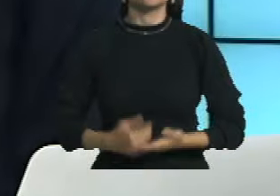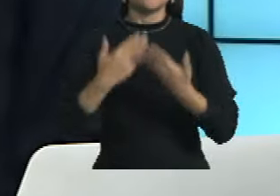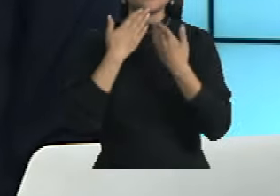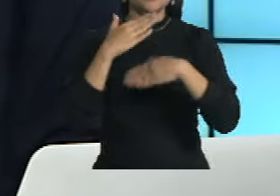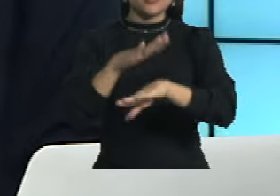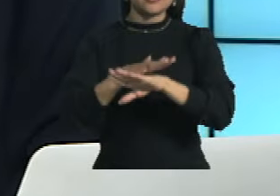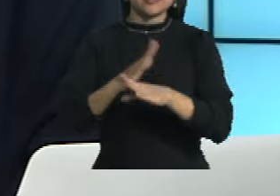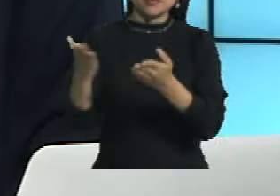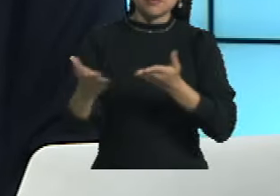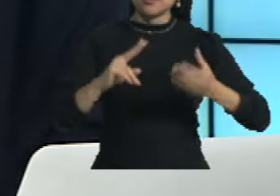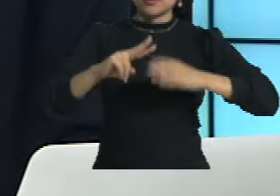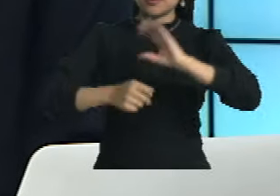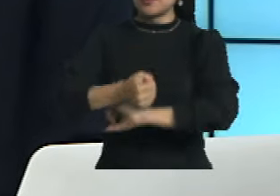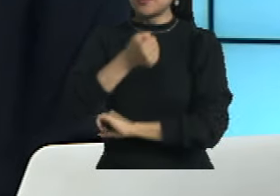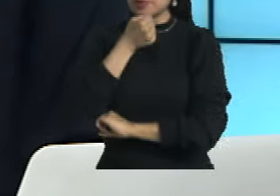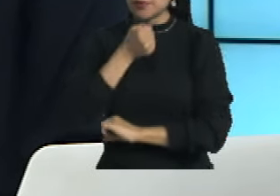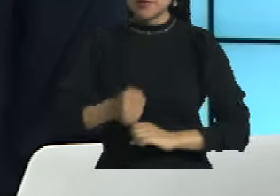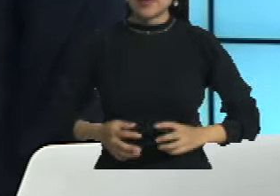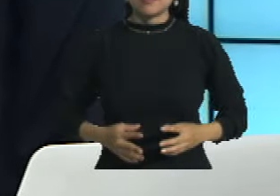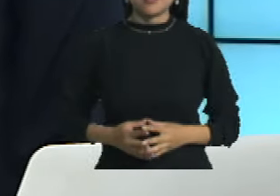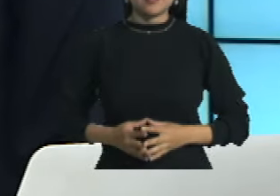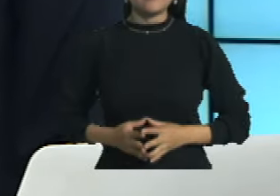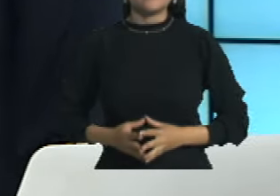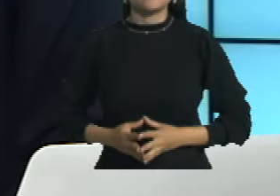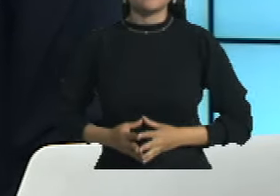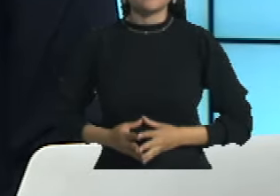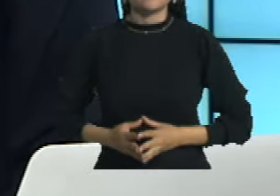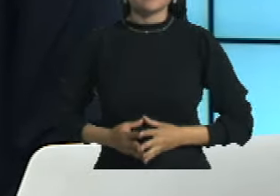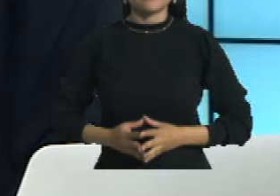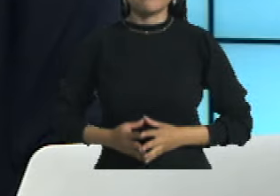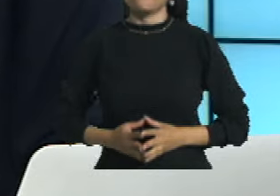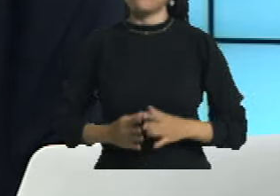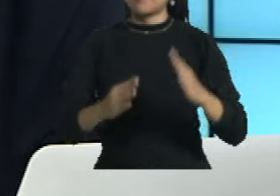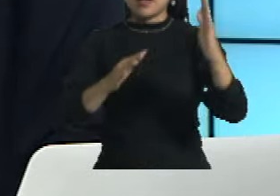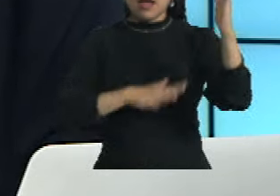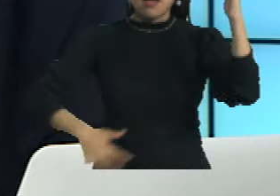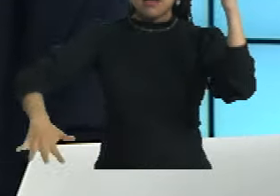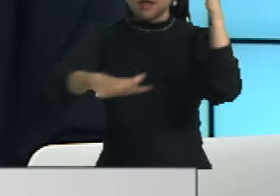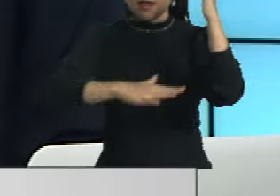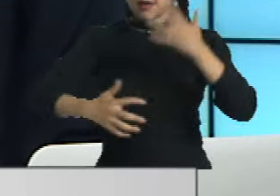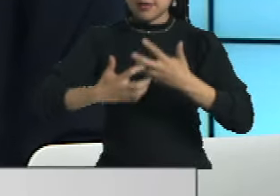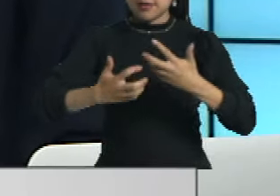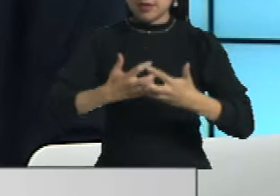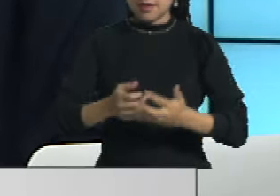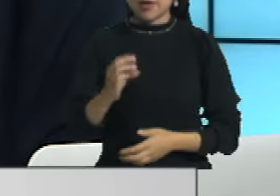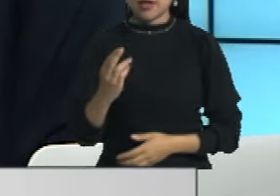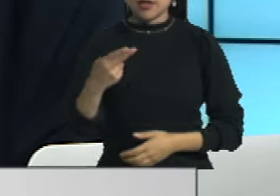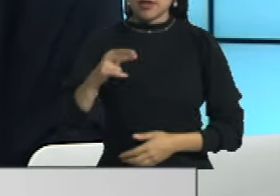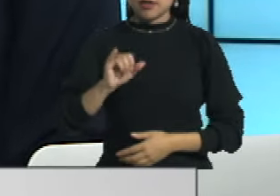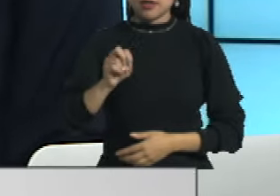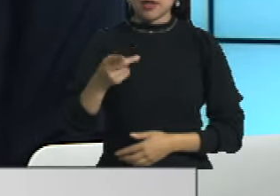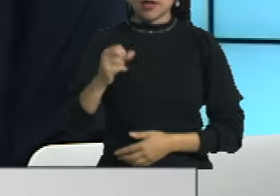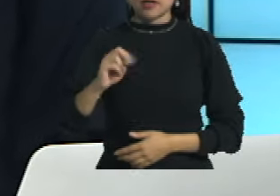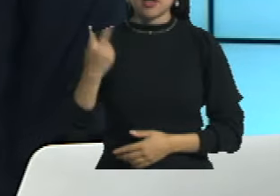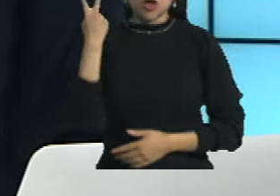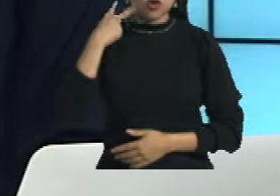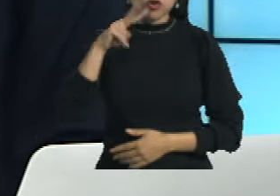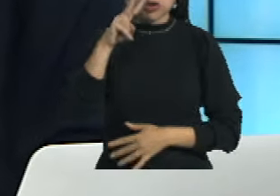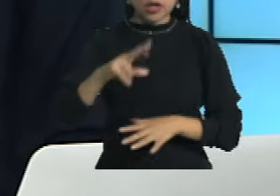Muy buenas tardes, bienvenidos a Noticentro 1 CMI. Un leve ascenso se mostró en la ocupación del sistema Chingaza en el segundo día